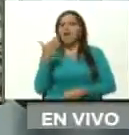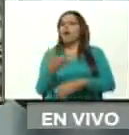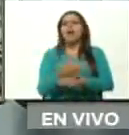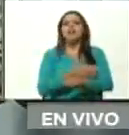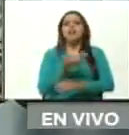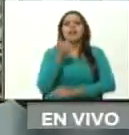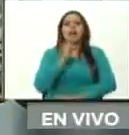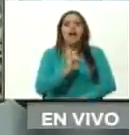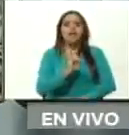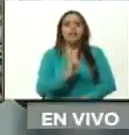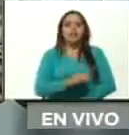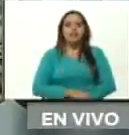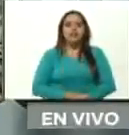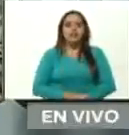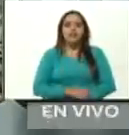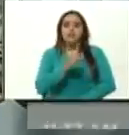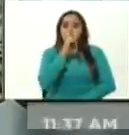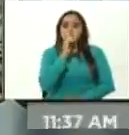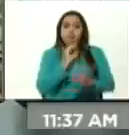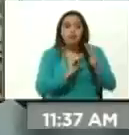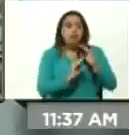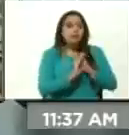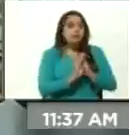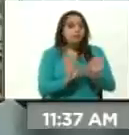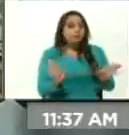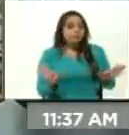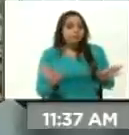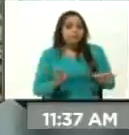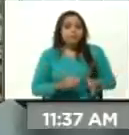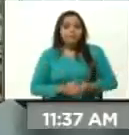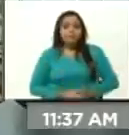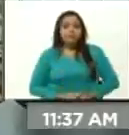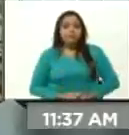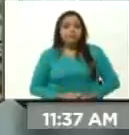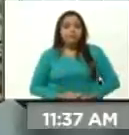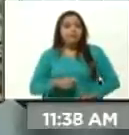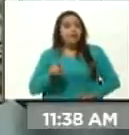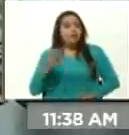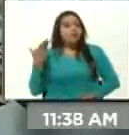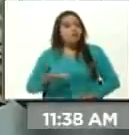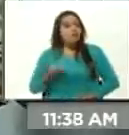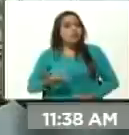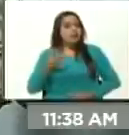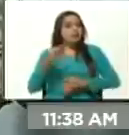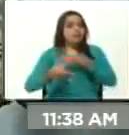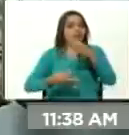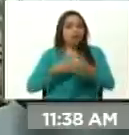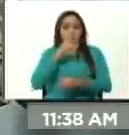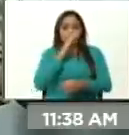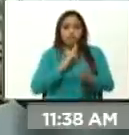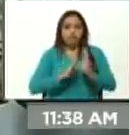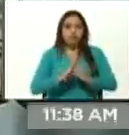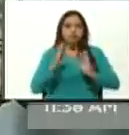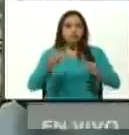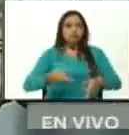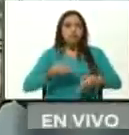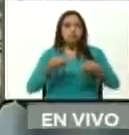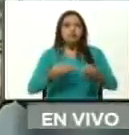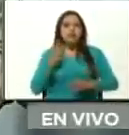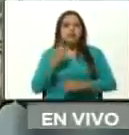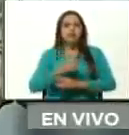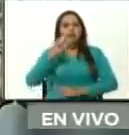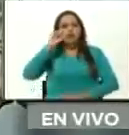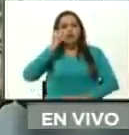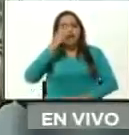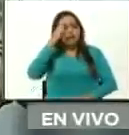un total silencio. Eso es bueno destacarlo, y debo recordar con el